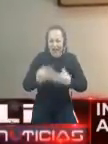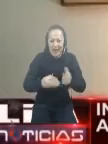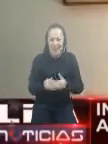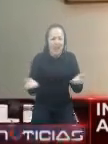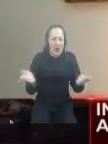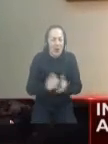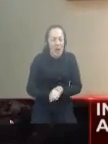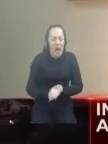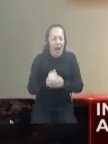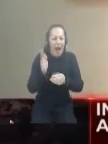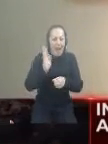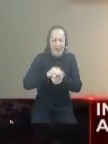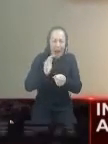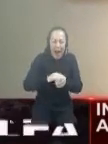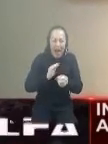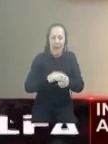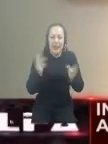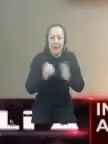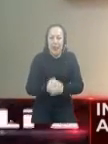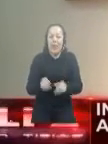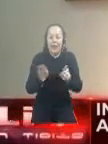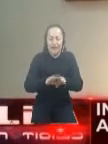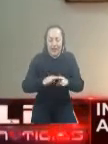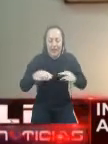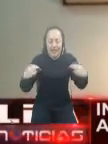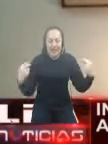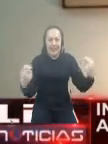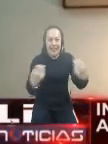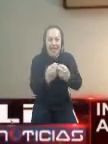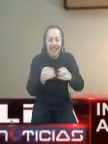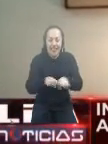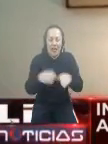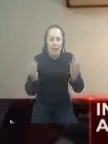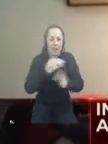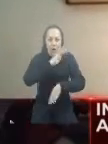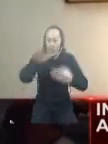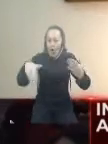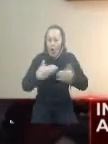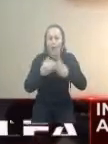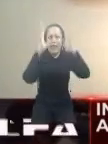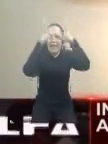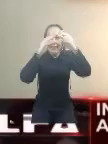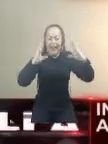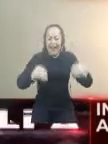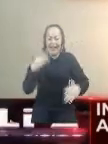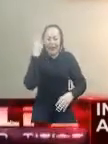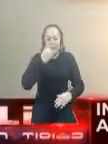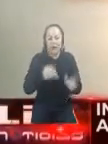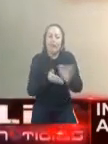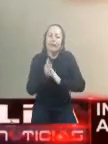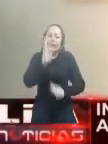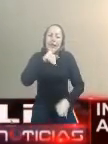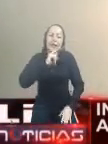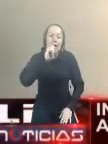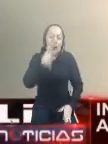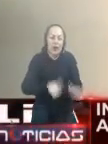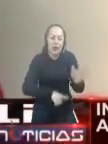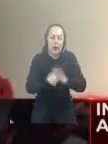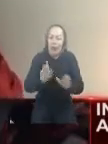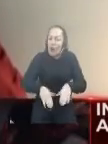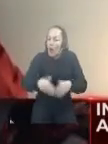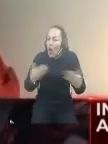de mesa, pues lencería en general, solo navideña. ¿Y qué avance tuvieron obviamente esas